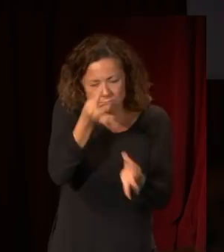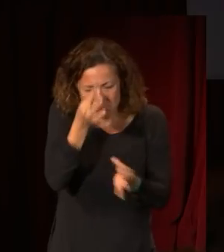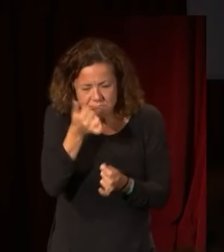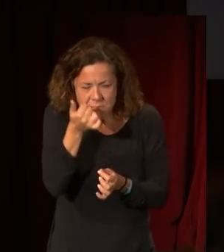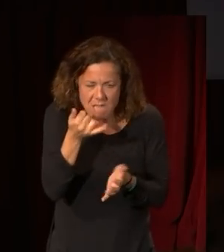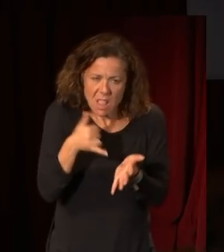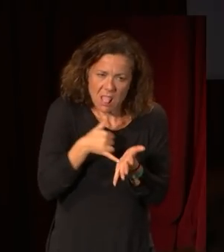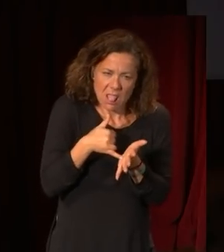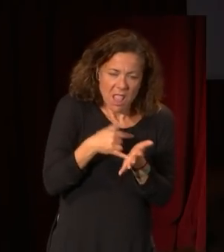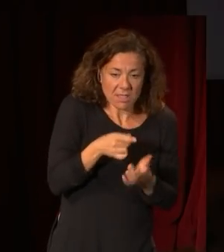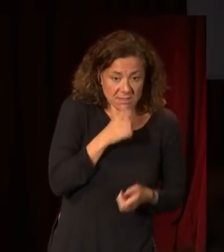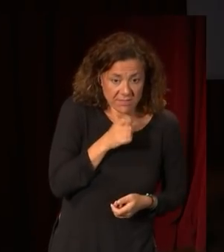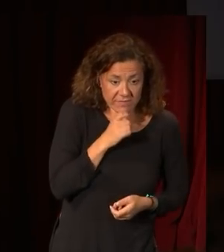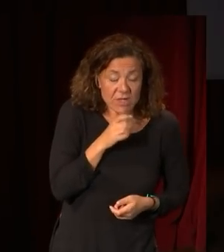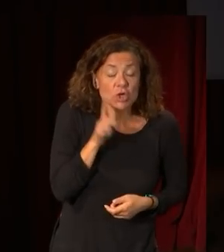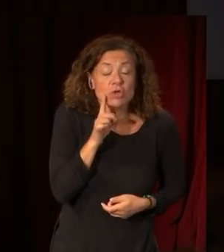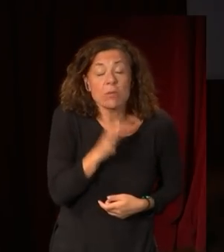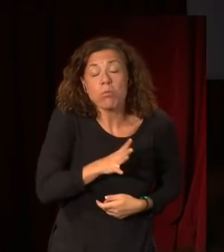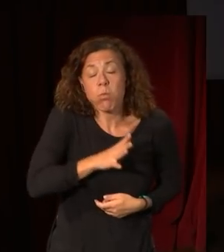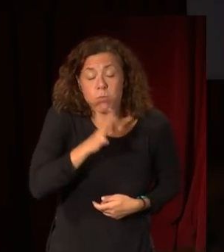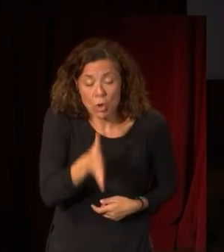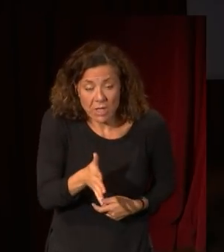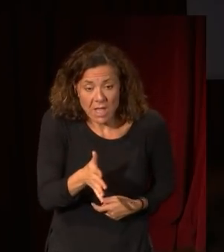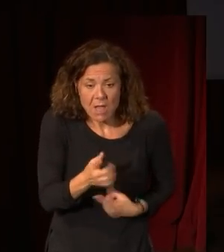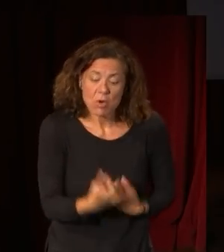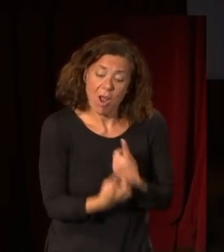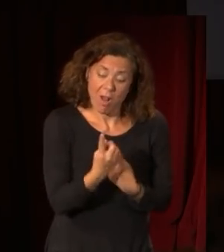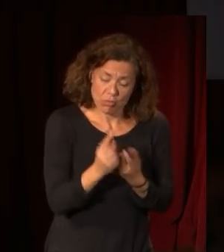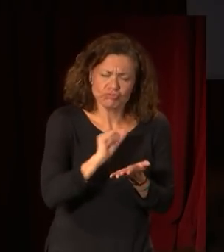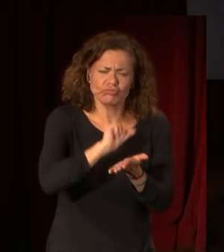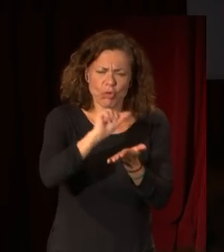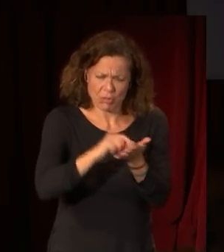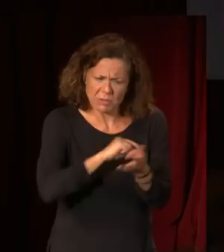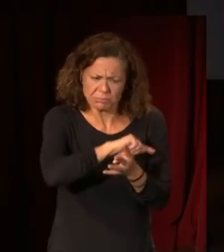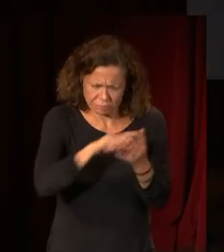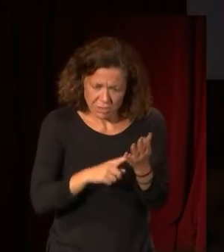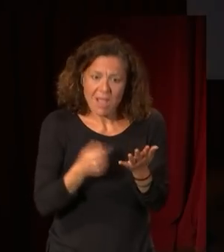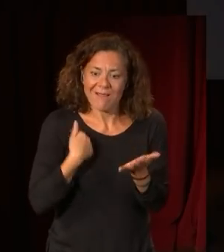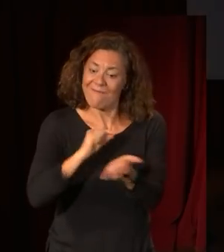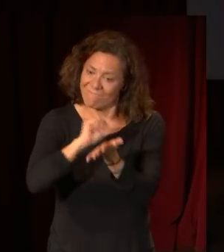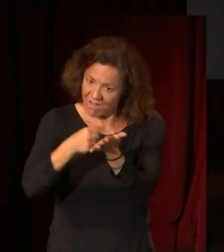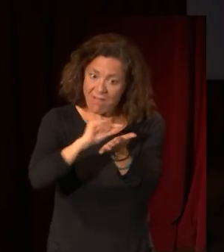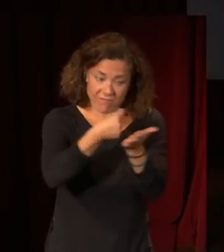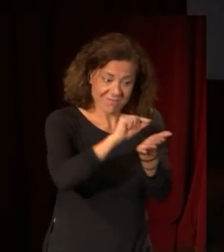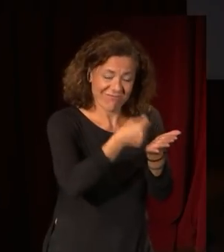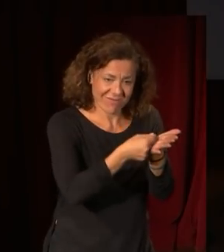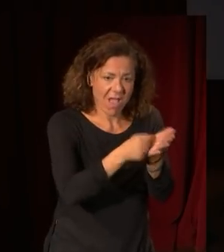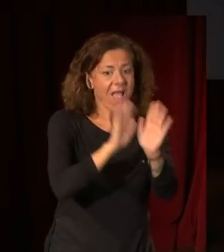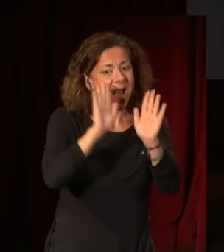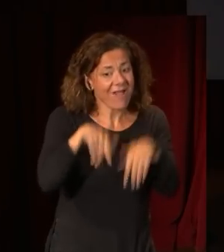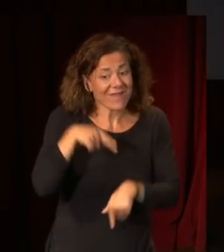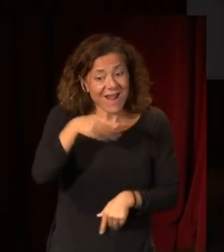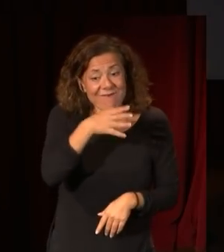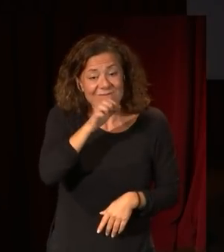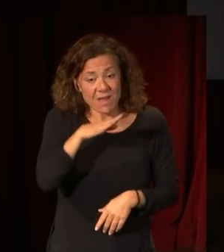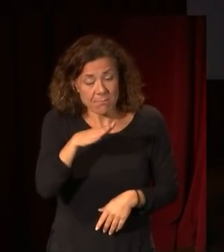delicada no sabemos exactamente por qué pero lo cierto es que en varios contratos de obras que firma con otros socios él prácticamente